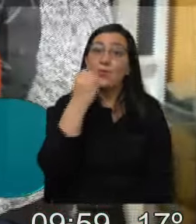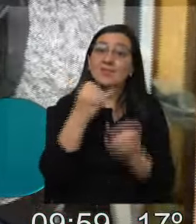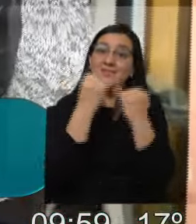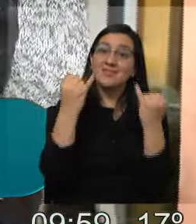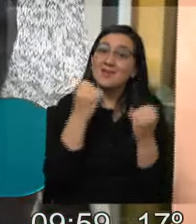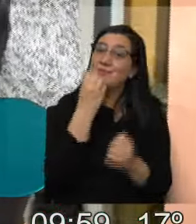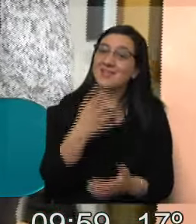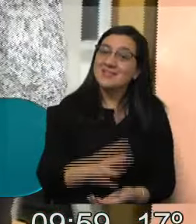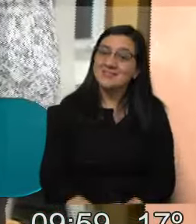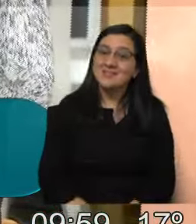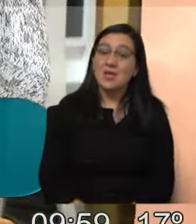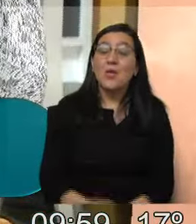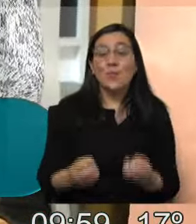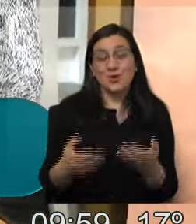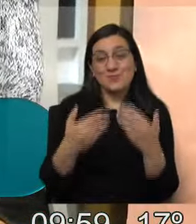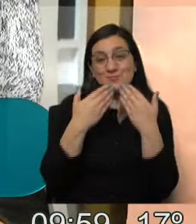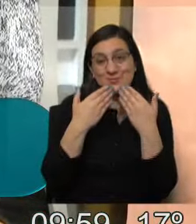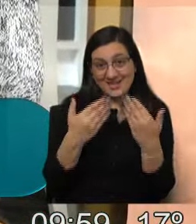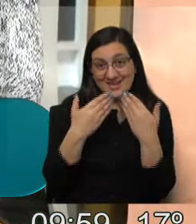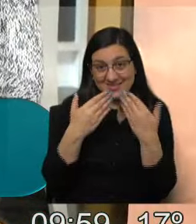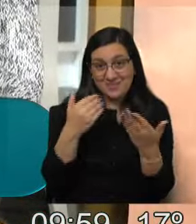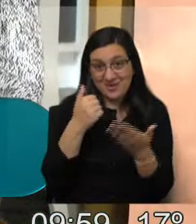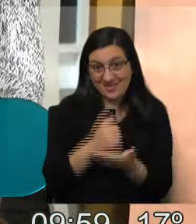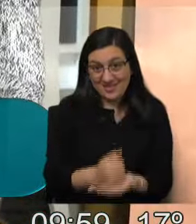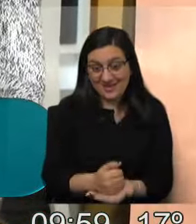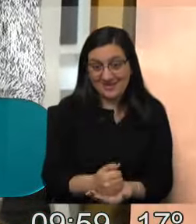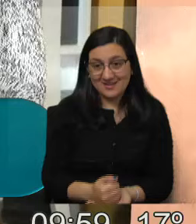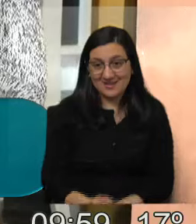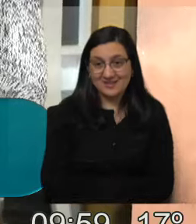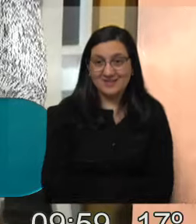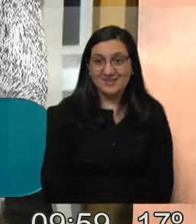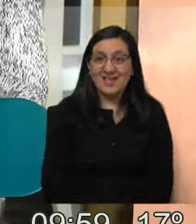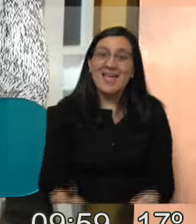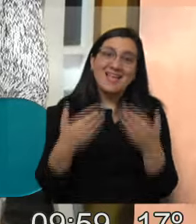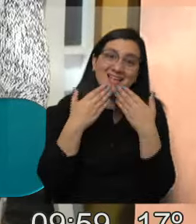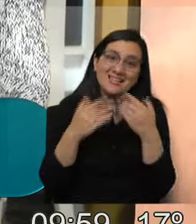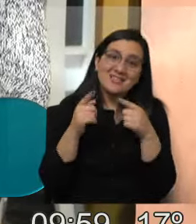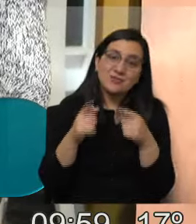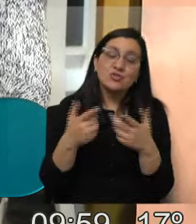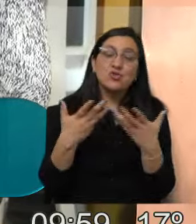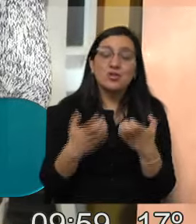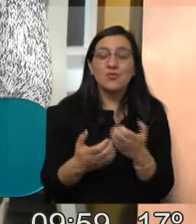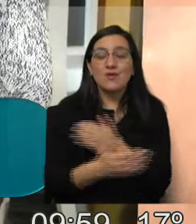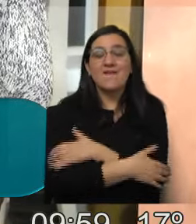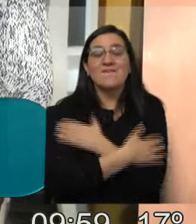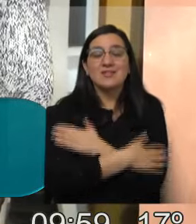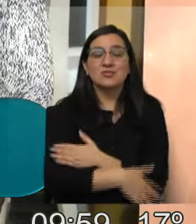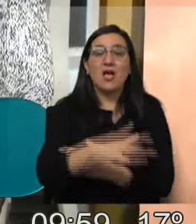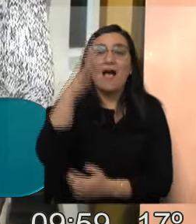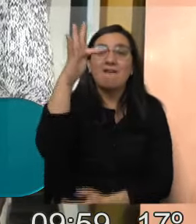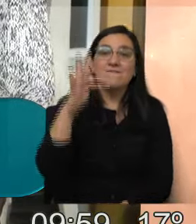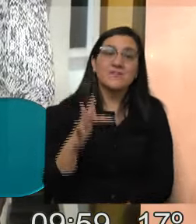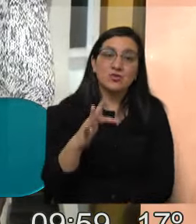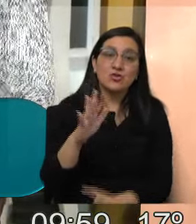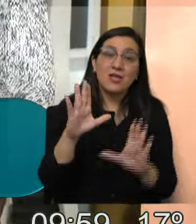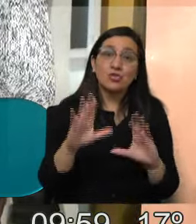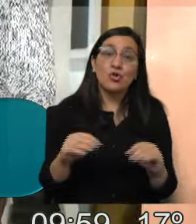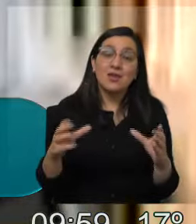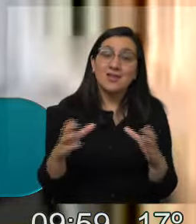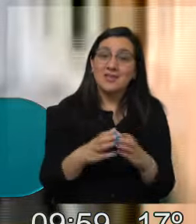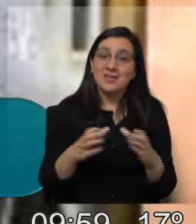Bueno, buen día. Muchas gracias por estar. Gracias a vos, Chela. Pero yo quiero mandar un abrazo a Fito y a todo el equipo,